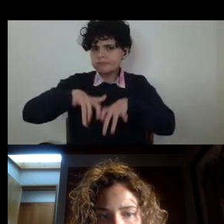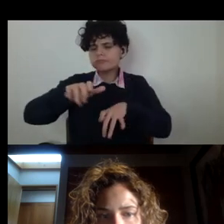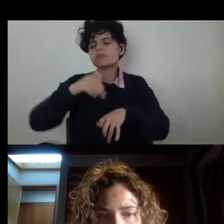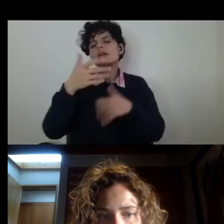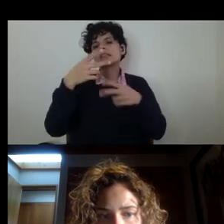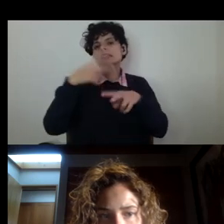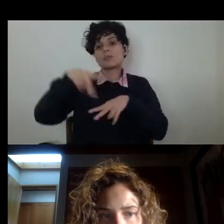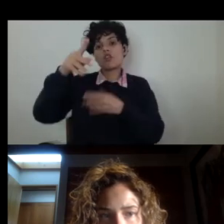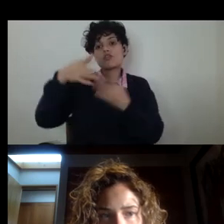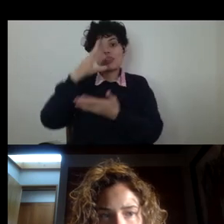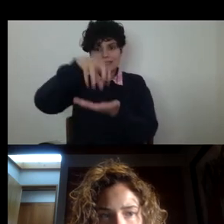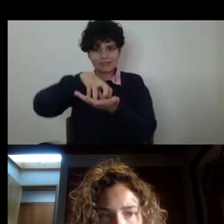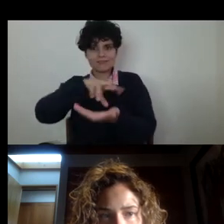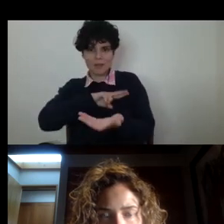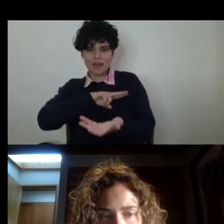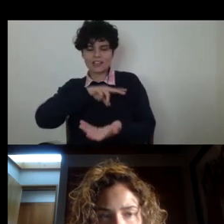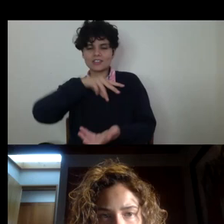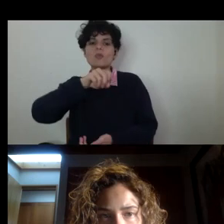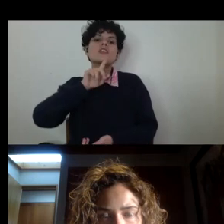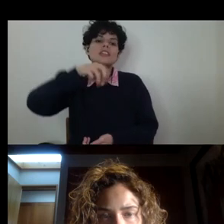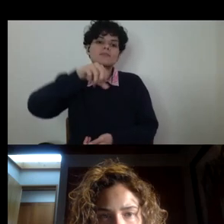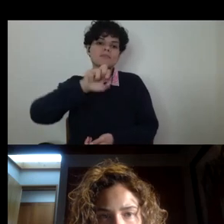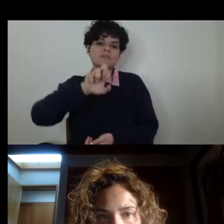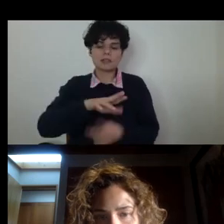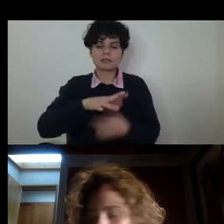finalmente, a fines del 69,